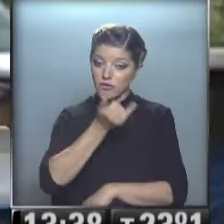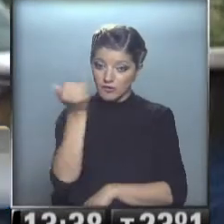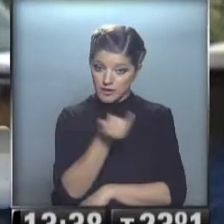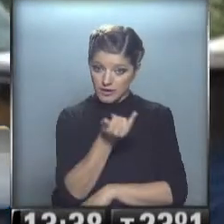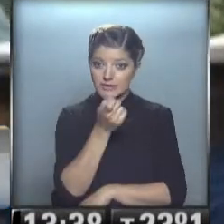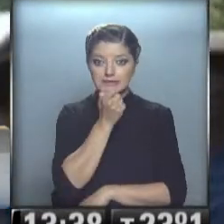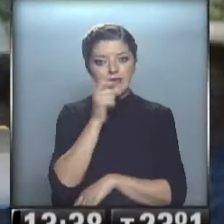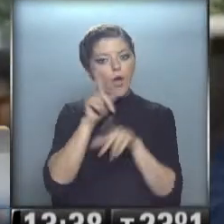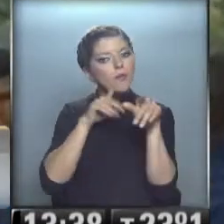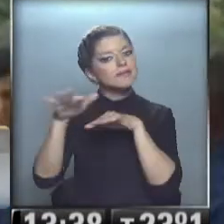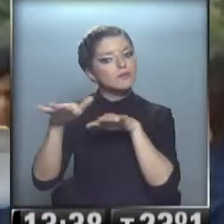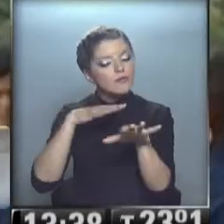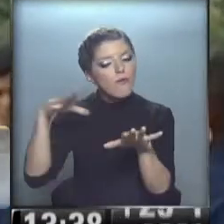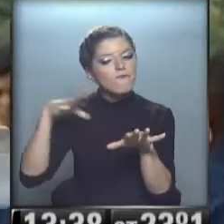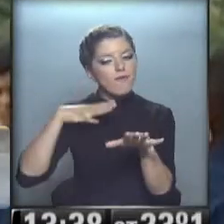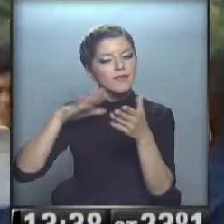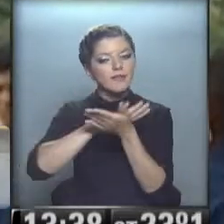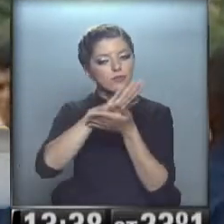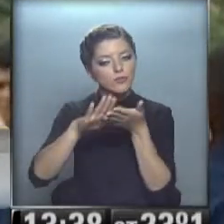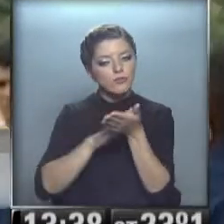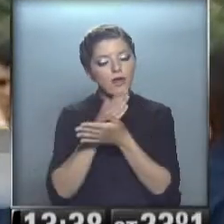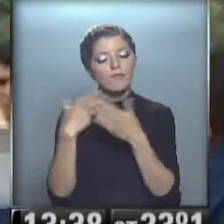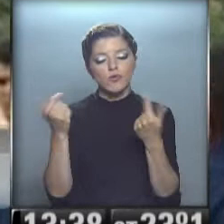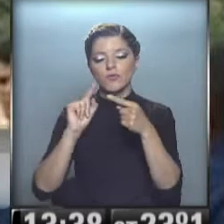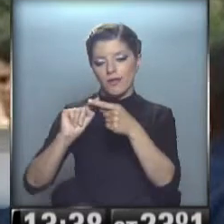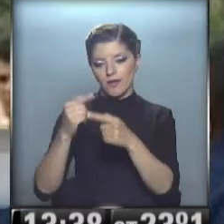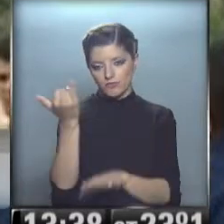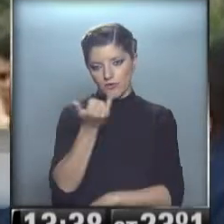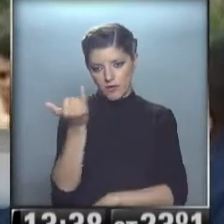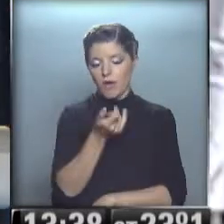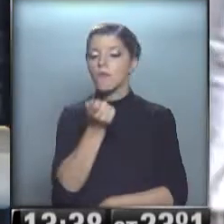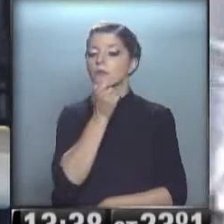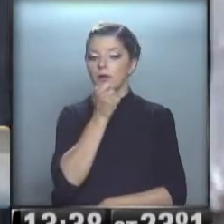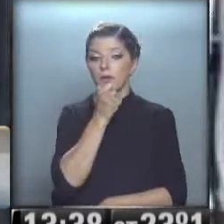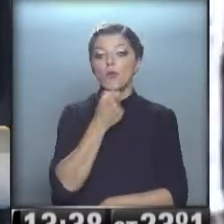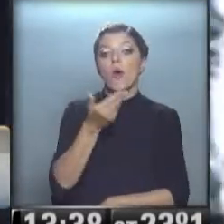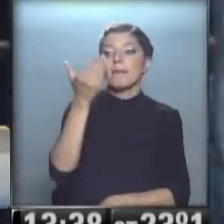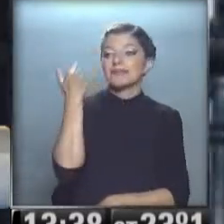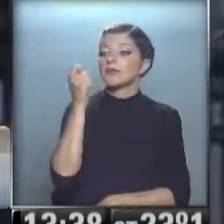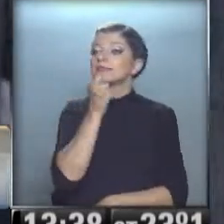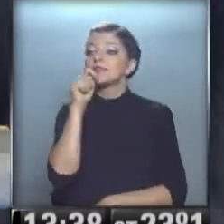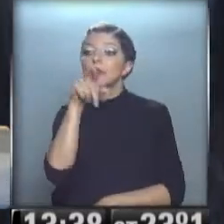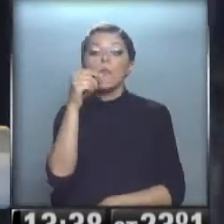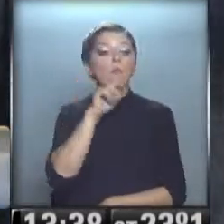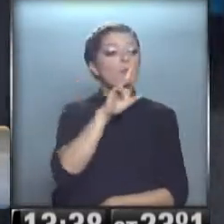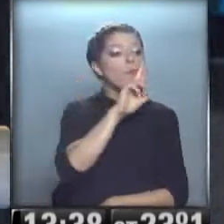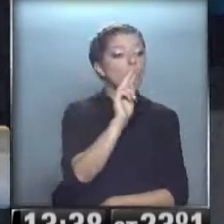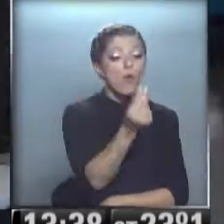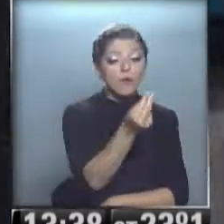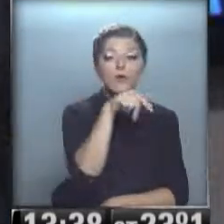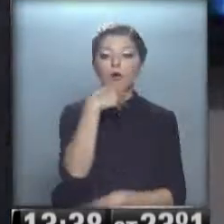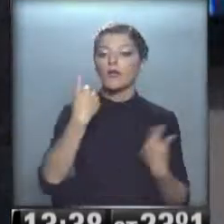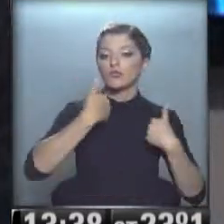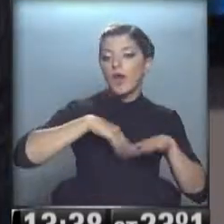de resolver las cuestiones pendientes que hay con el pasado, las sospechas de asesinatos, sea de Neruda, de